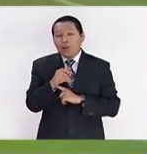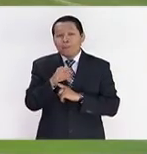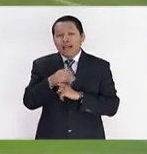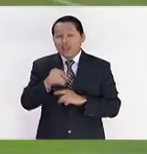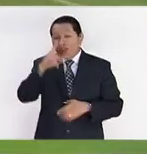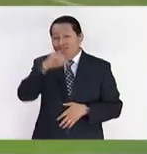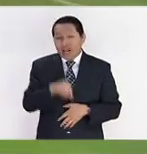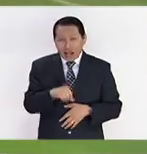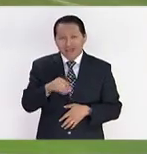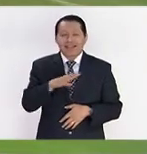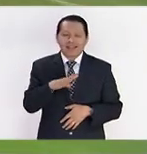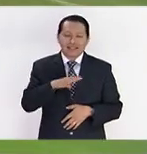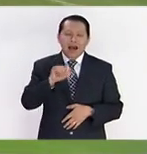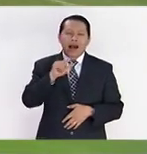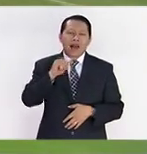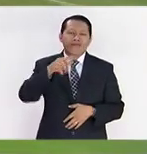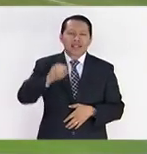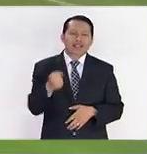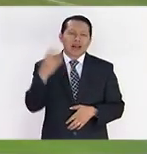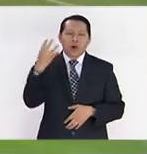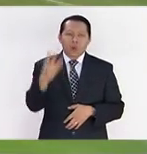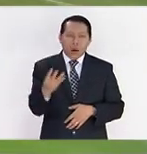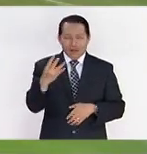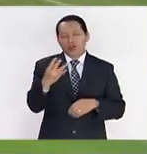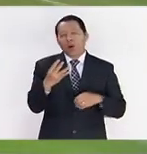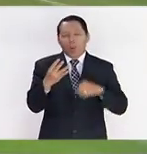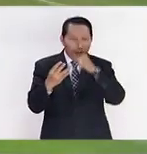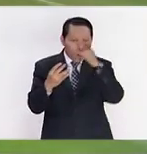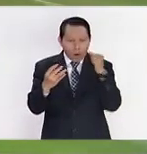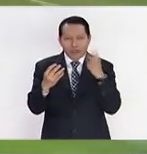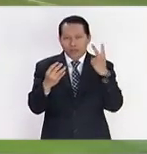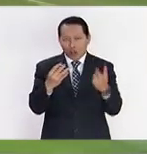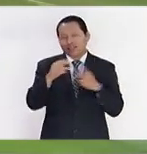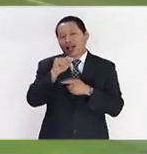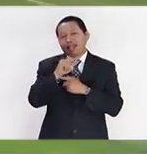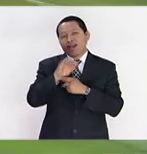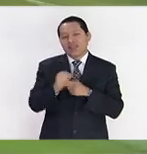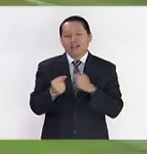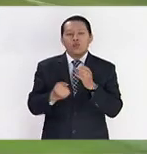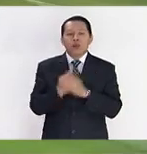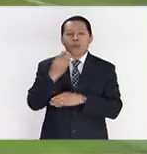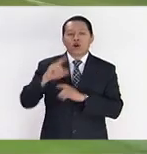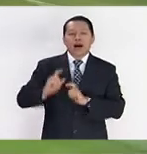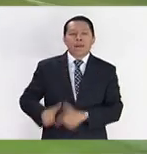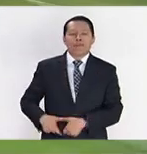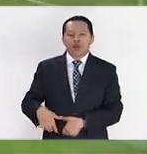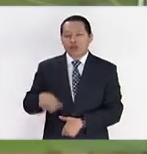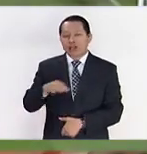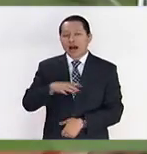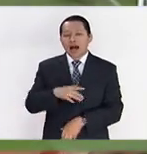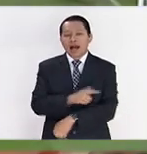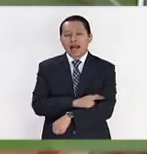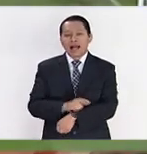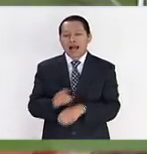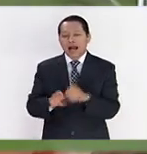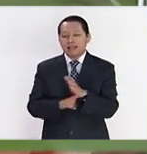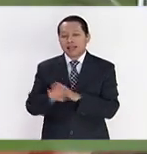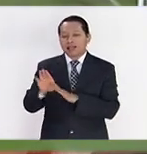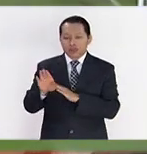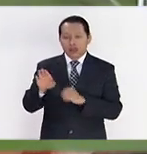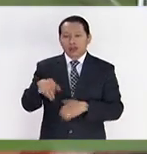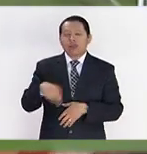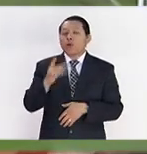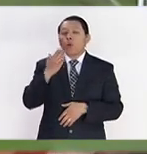fallar. Con esto, Alebrijes 4, Juárez 2. Alebrijes es el nuevo campeón de la Liga de Ascenso, aunque no